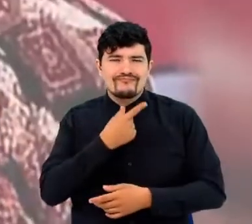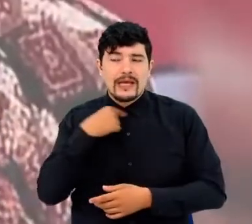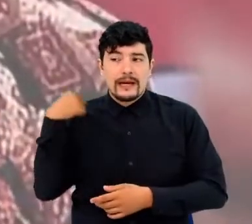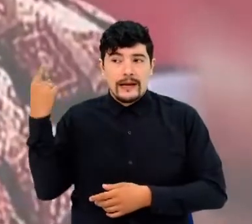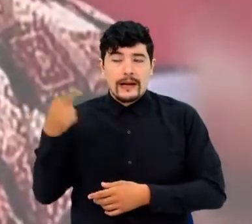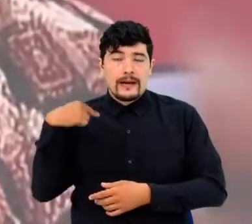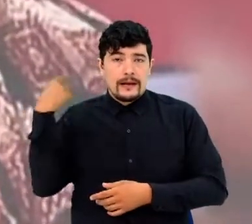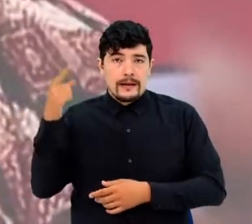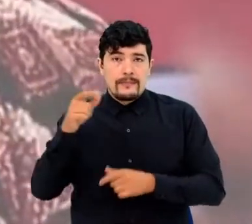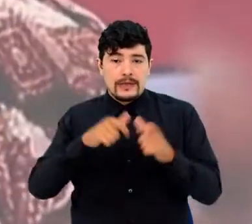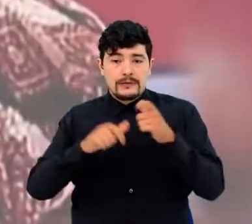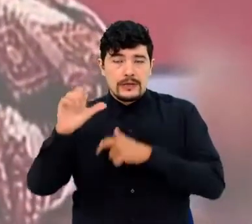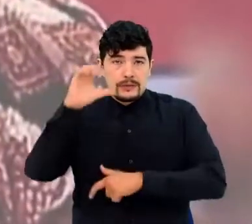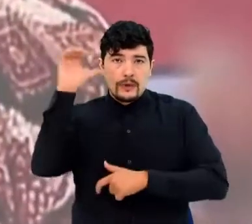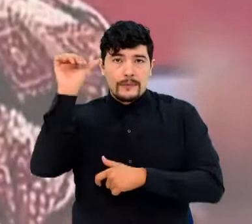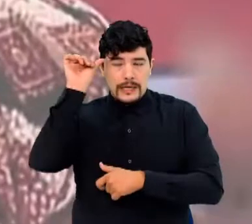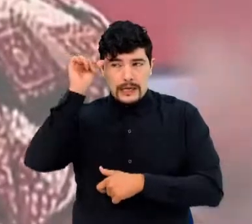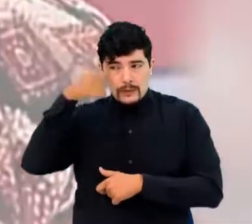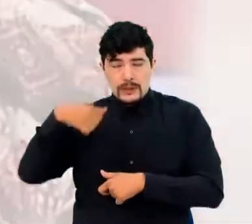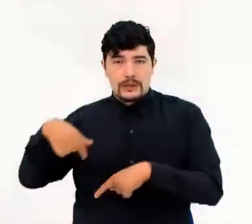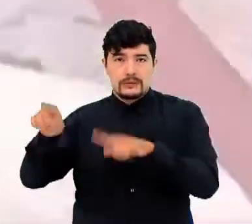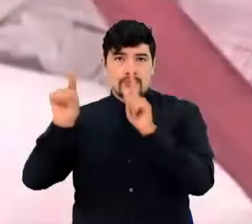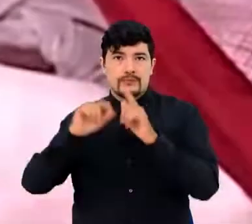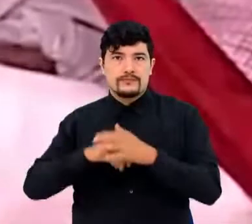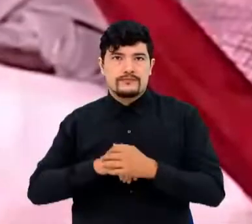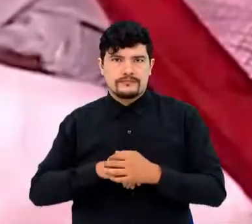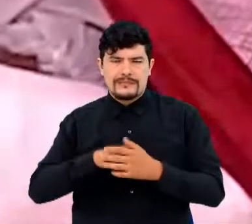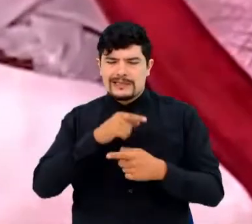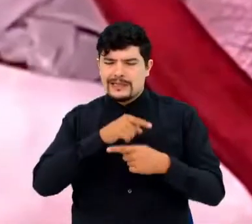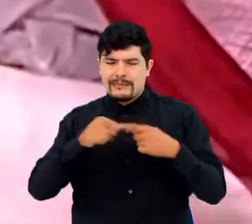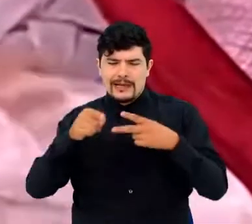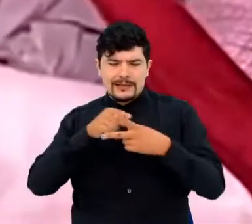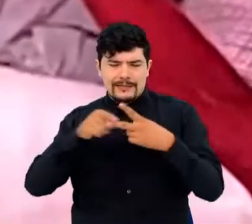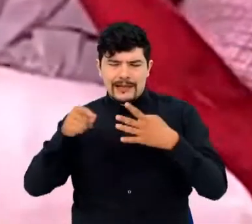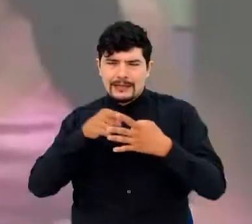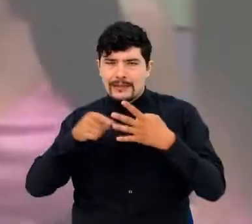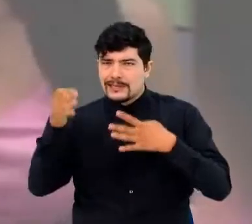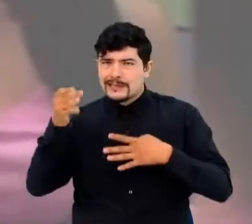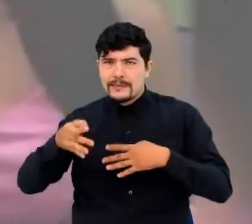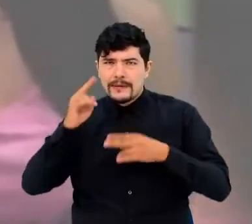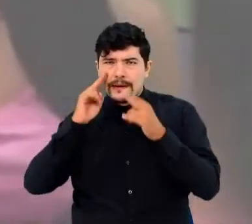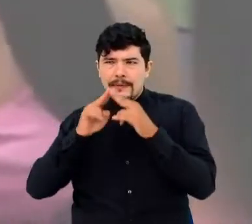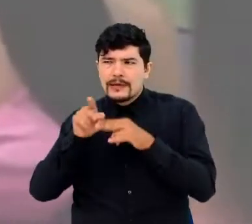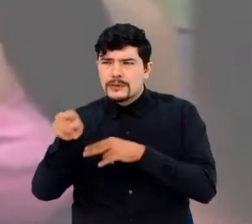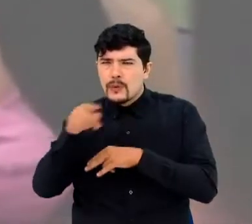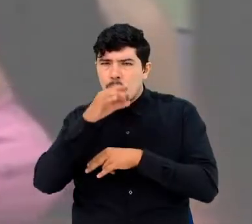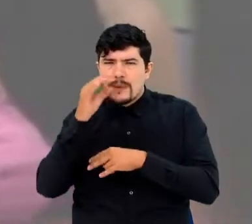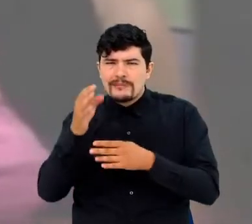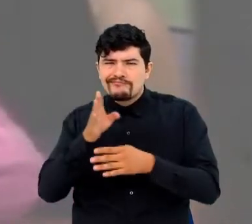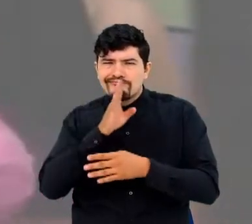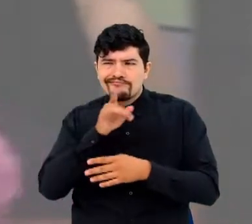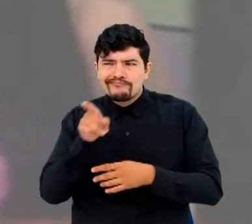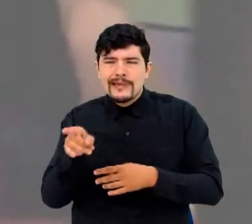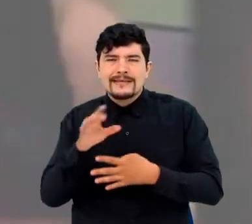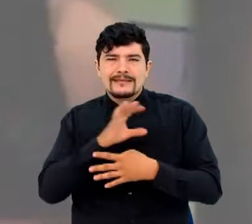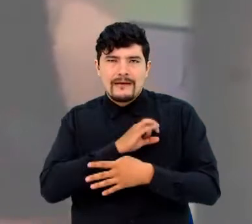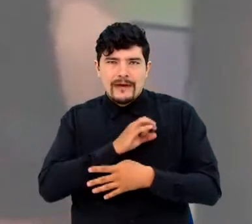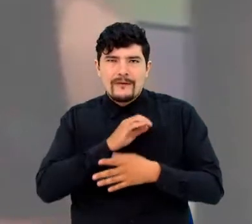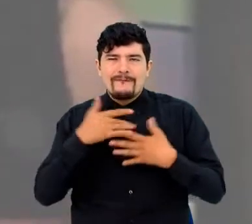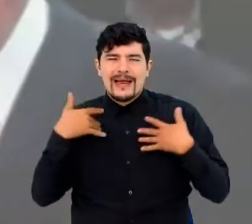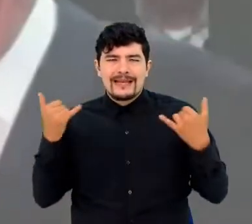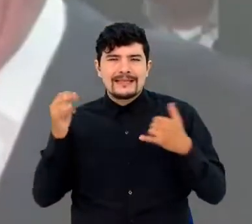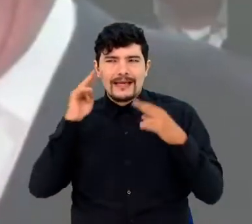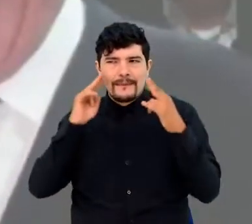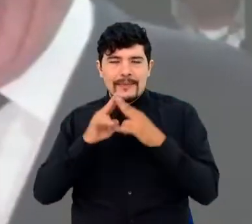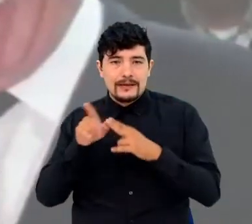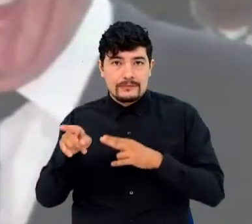el corazón de millones de colombianos que cada semana tenían su cita en Sábados Felices para poder apreciar el gran don de Mandíbula. En